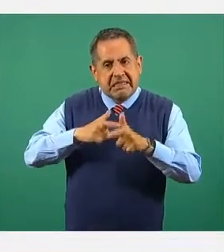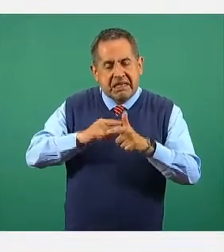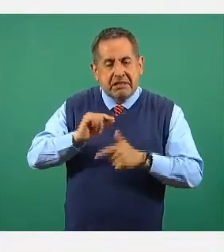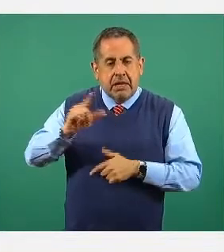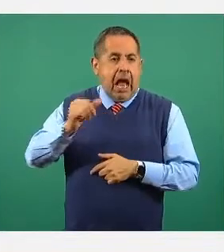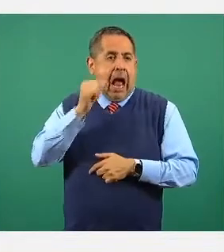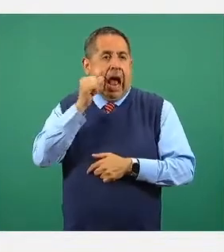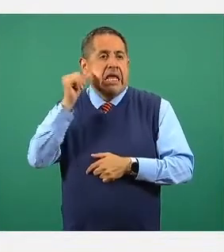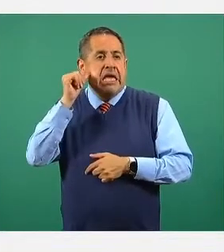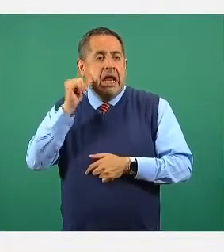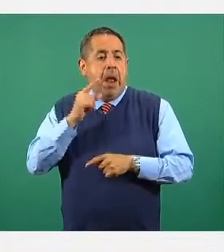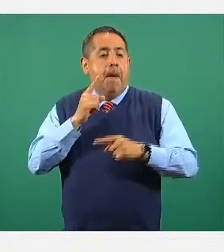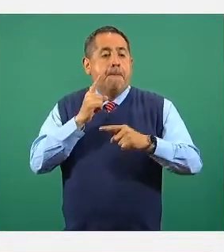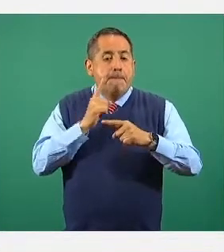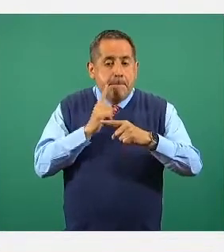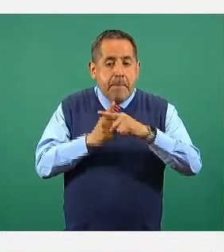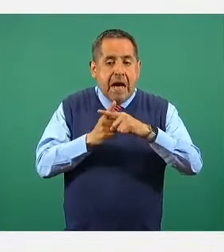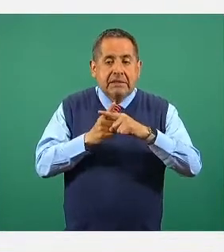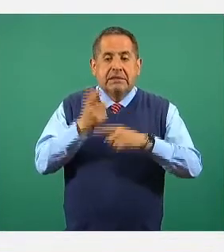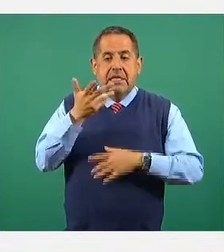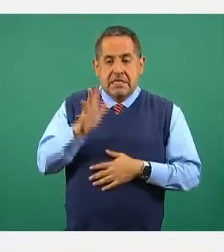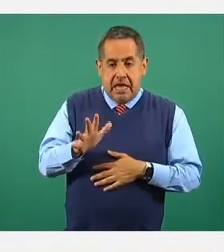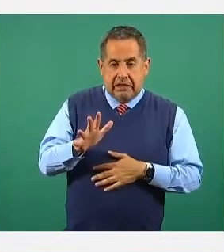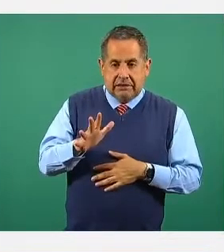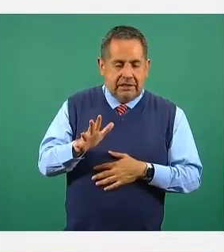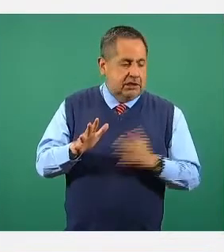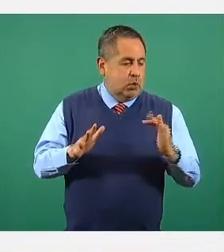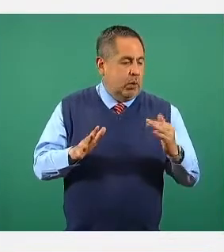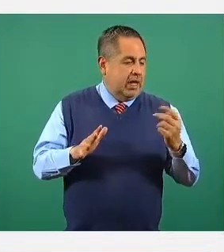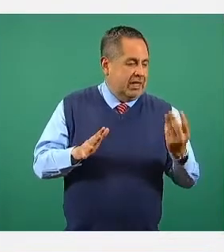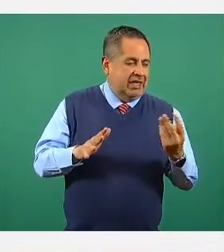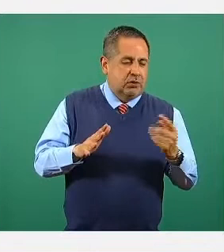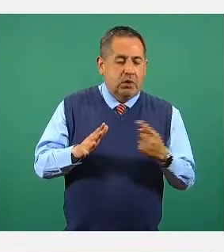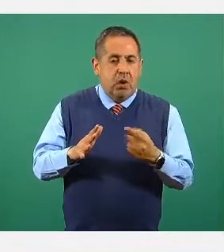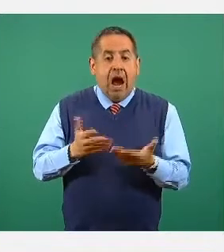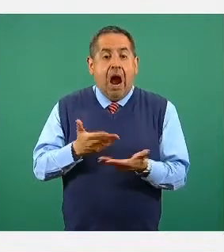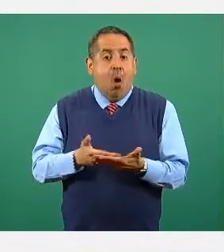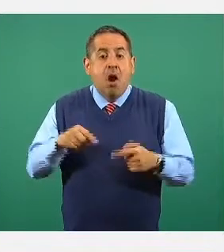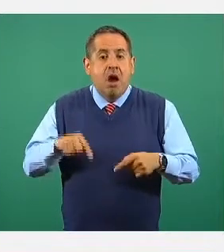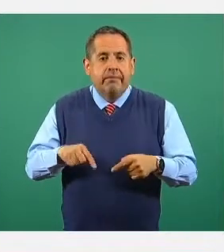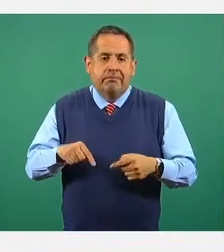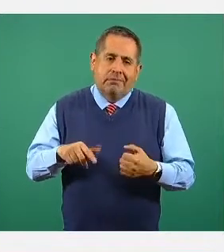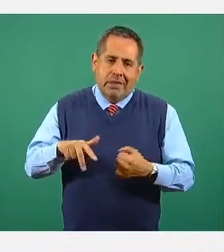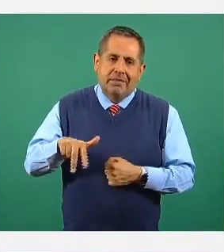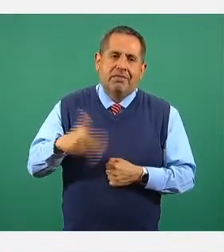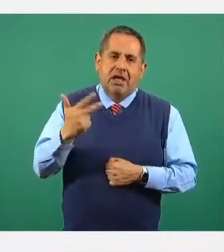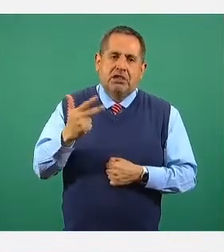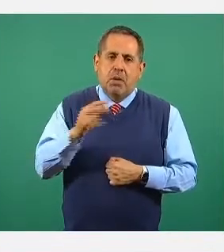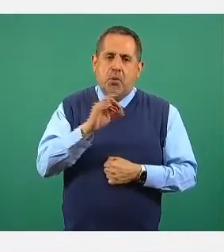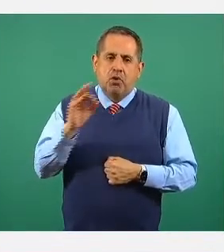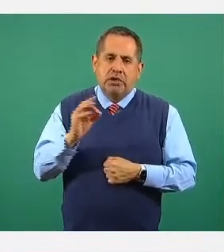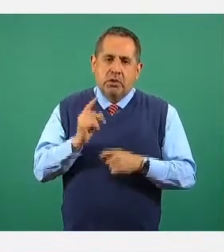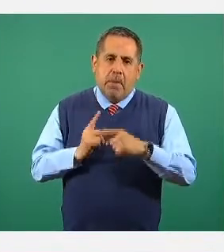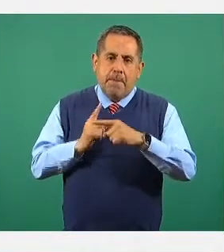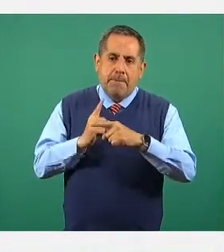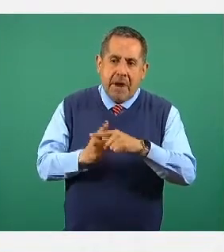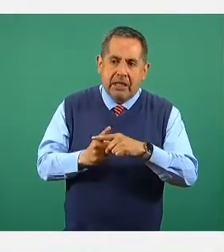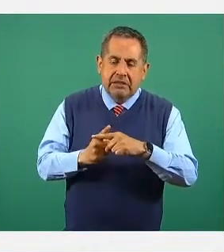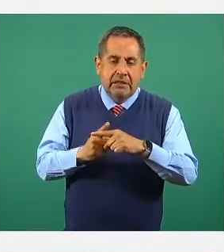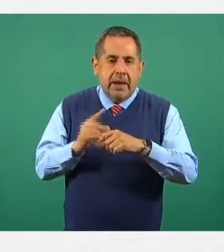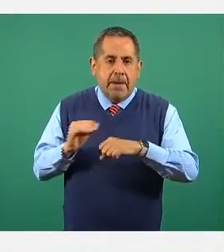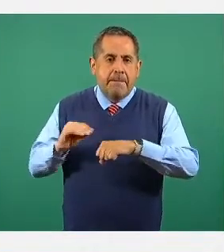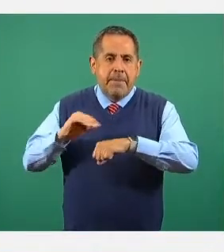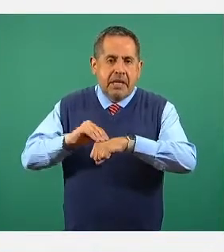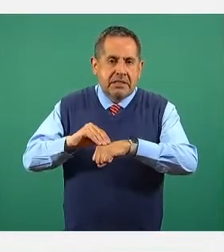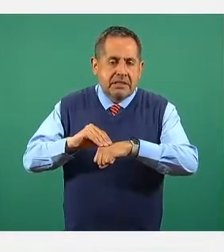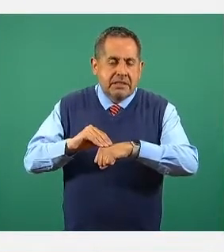más 10% entre la semana 53 y la 1, hoy día tenemos 13%, y esto sigue lógicamente